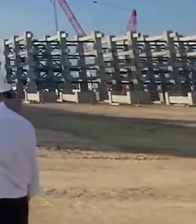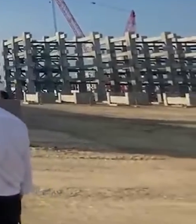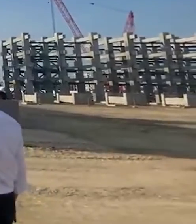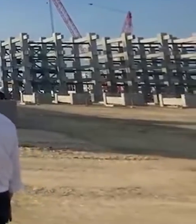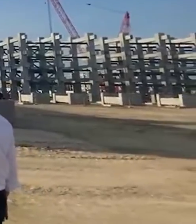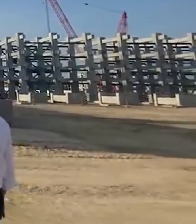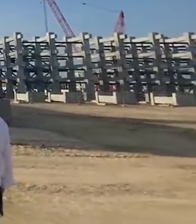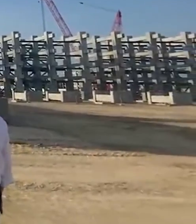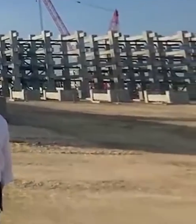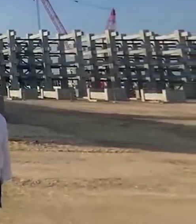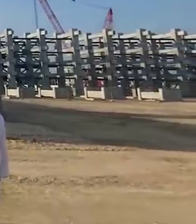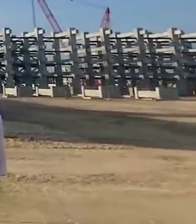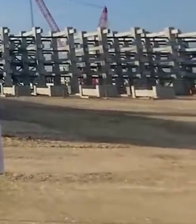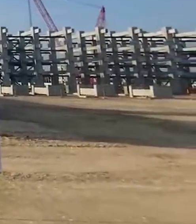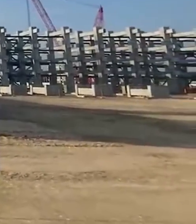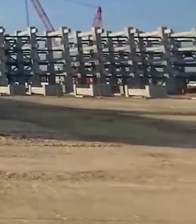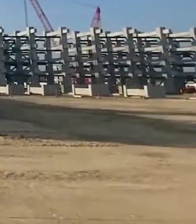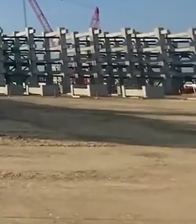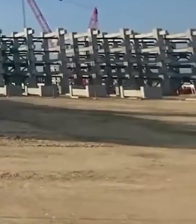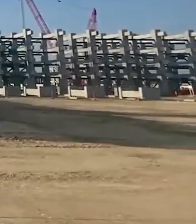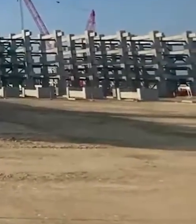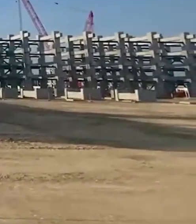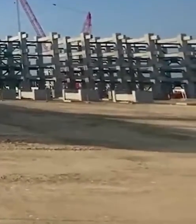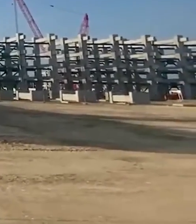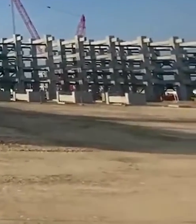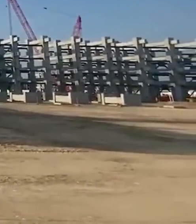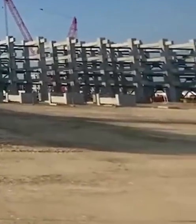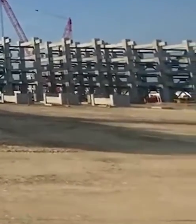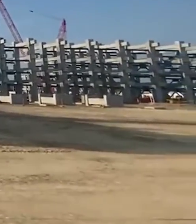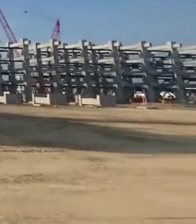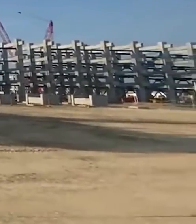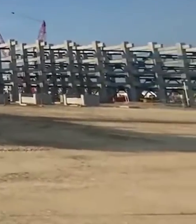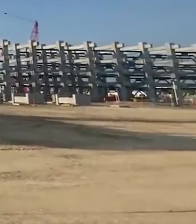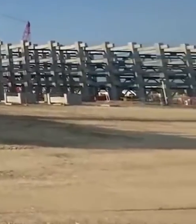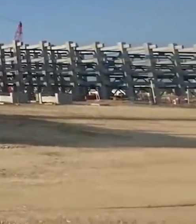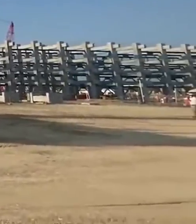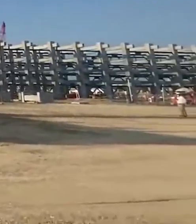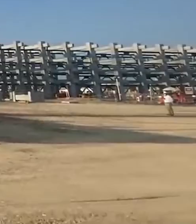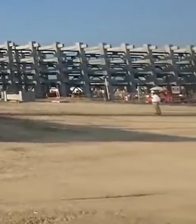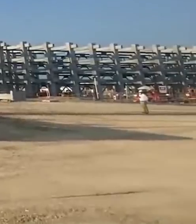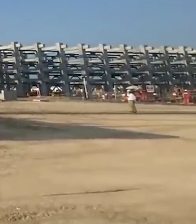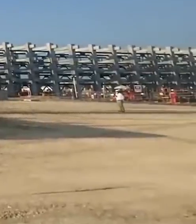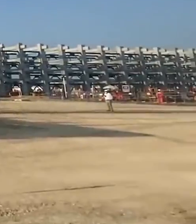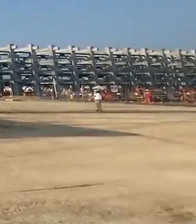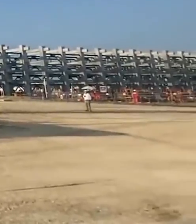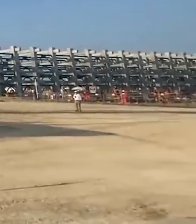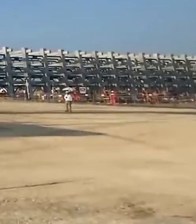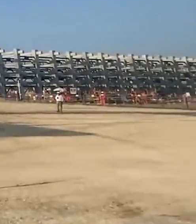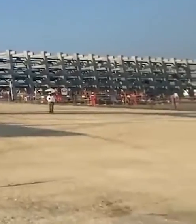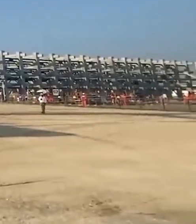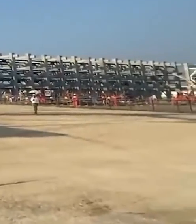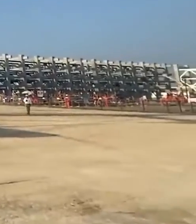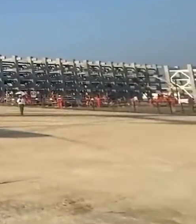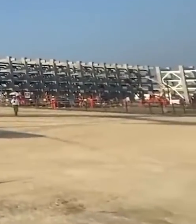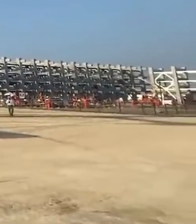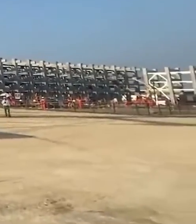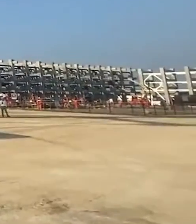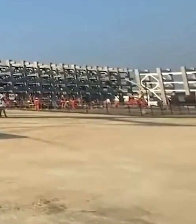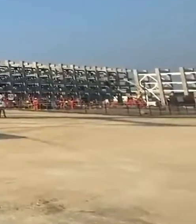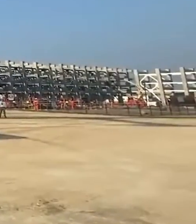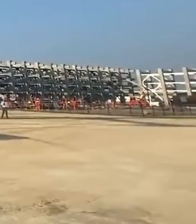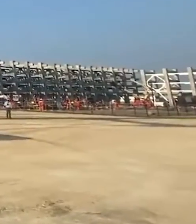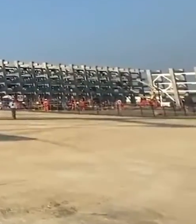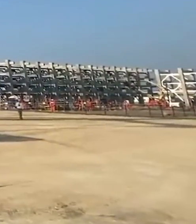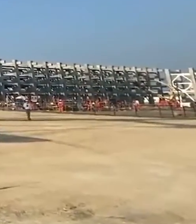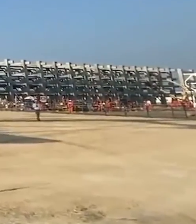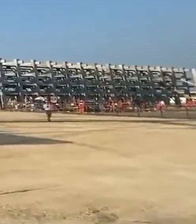fue su pasada gira de trabajo de fin de semana por Tabasco, Veracruz y Oaxaca. Explicó que se reunió con los